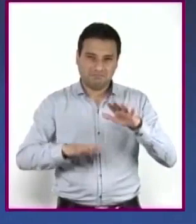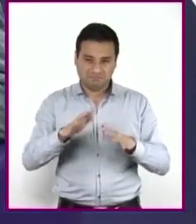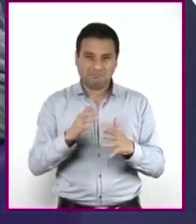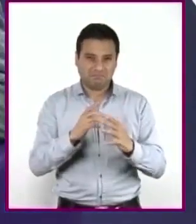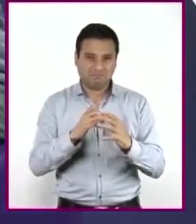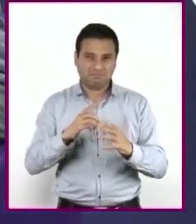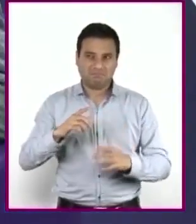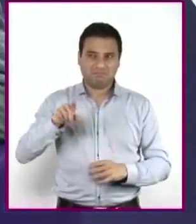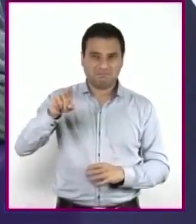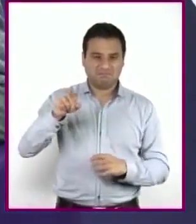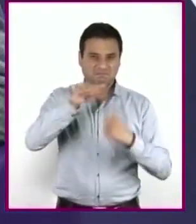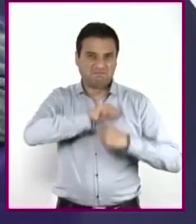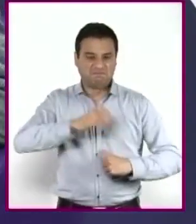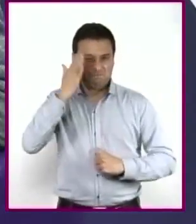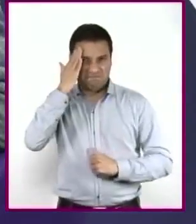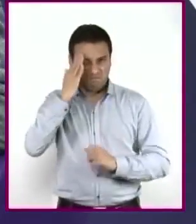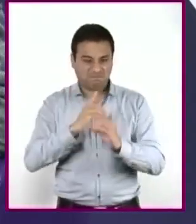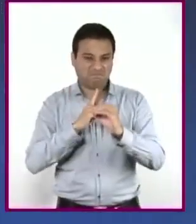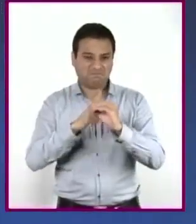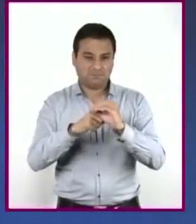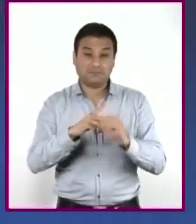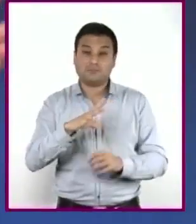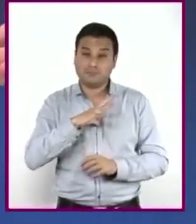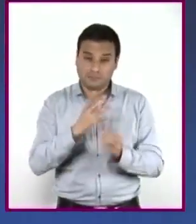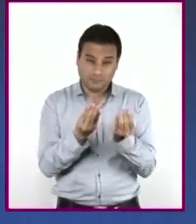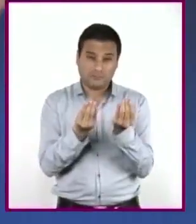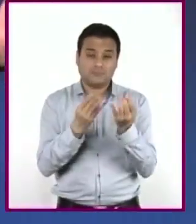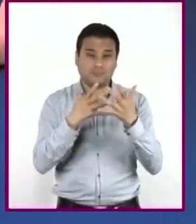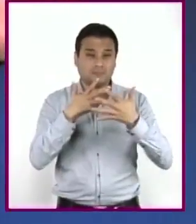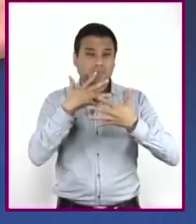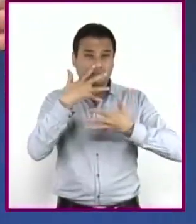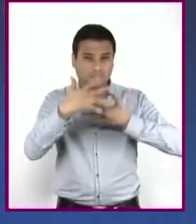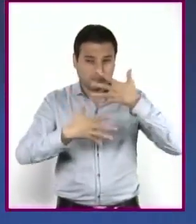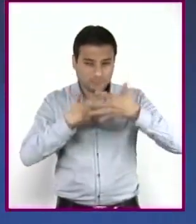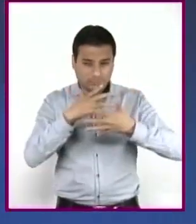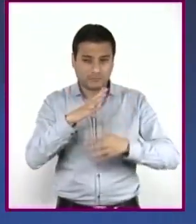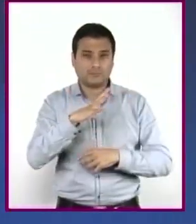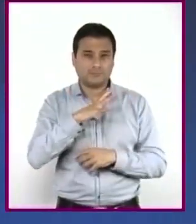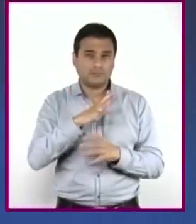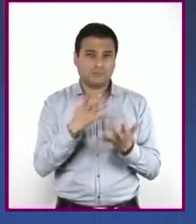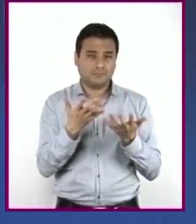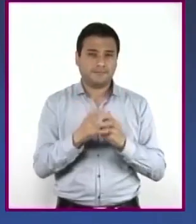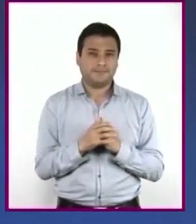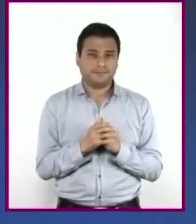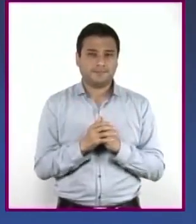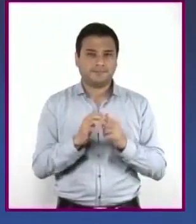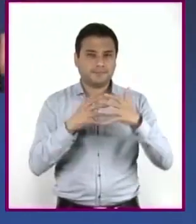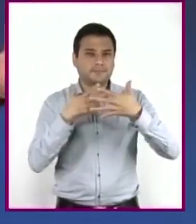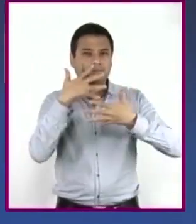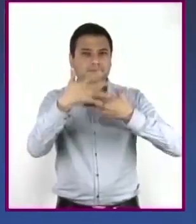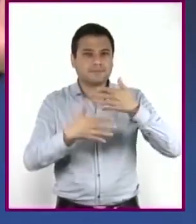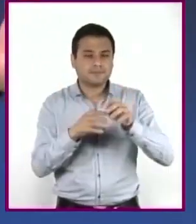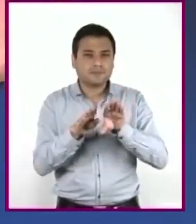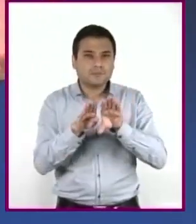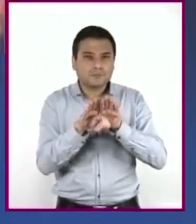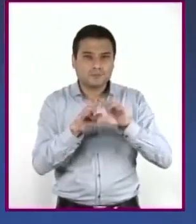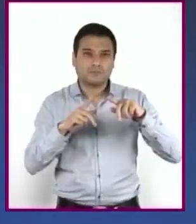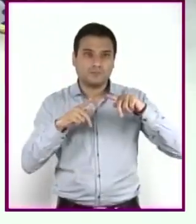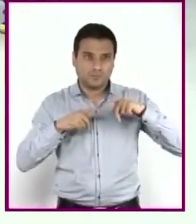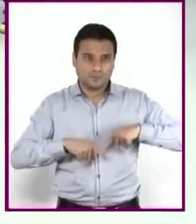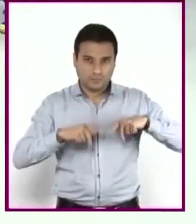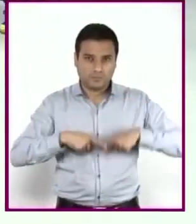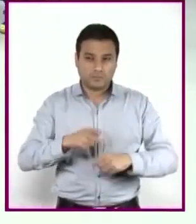dice Kia, hay mucho tipo de violencia en las redes sociales. Una violencia es generándole maltrato a otra persona, que por lo general es lo que